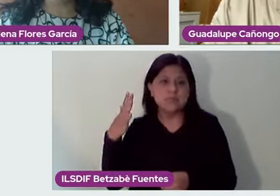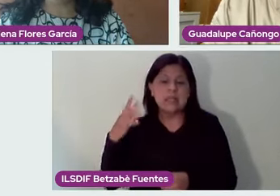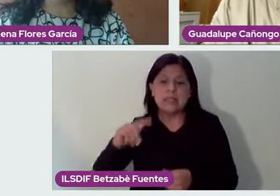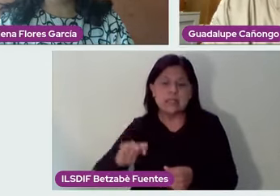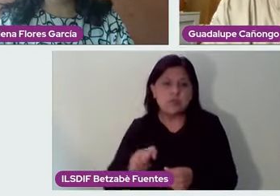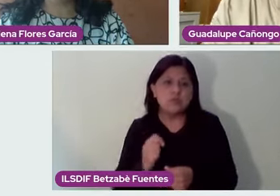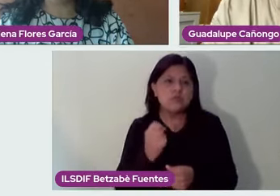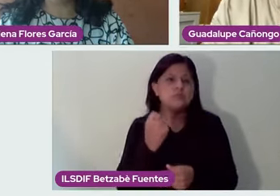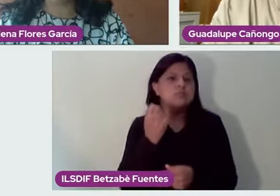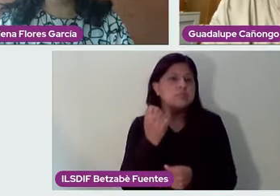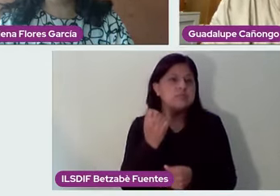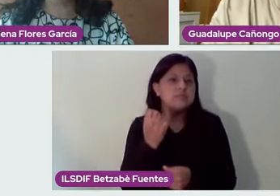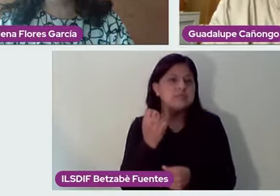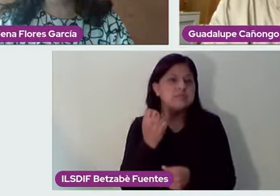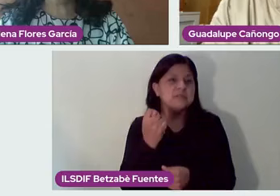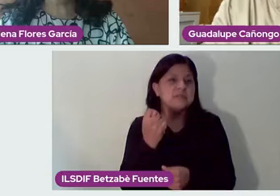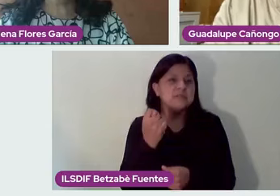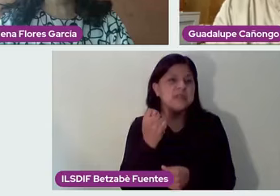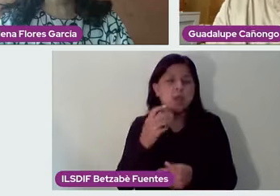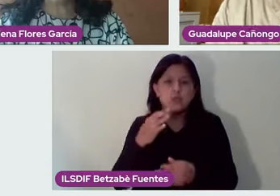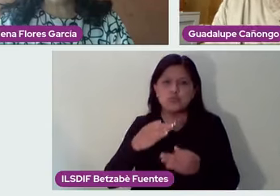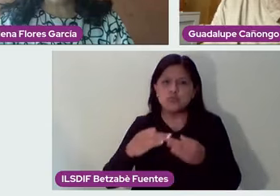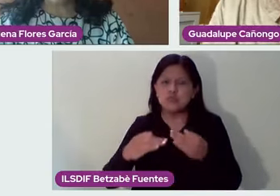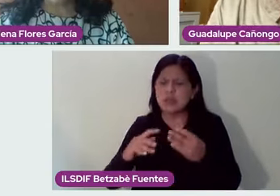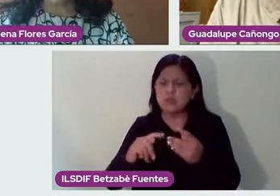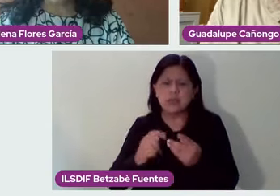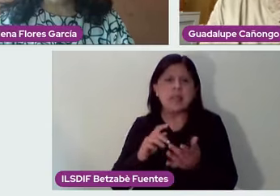tecnología, en tema de digitalización.